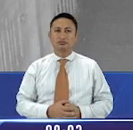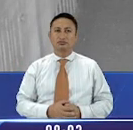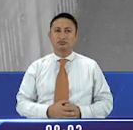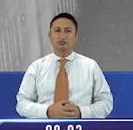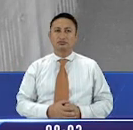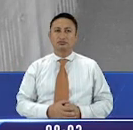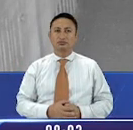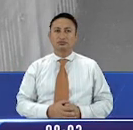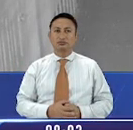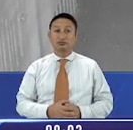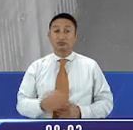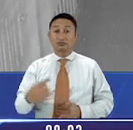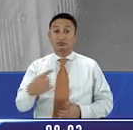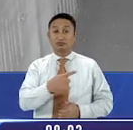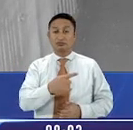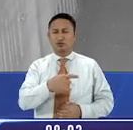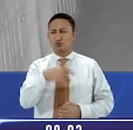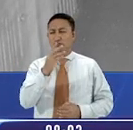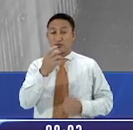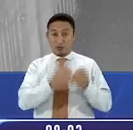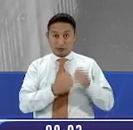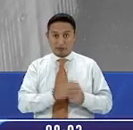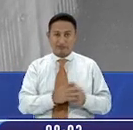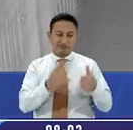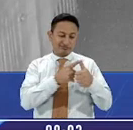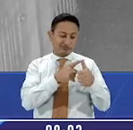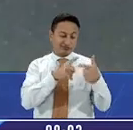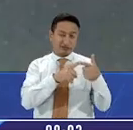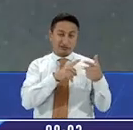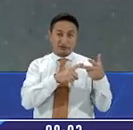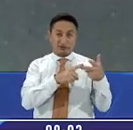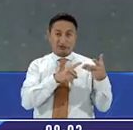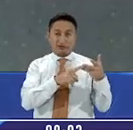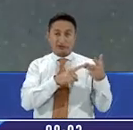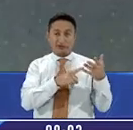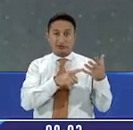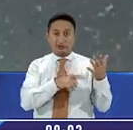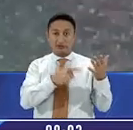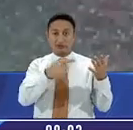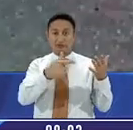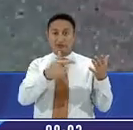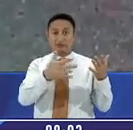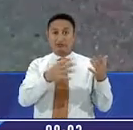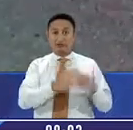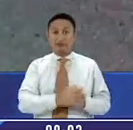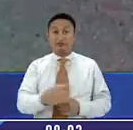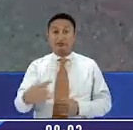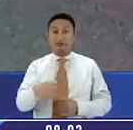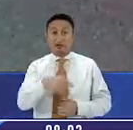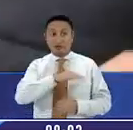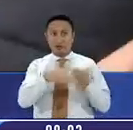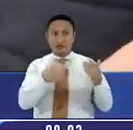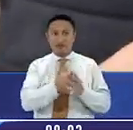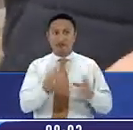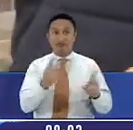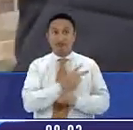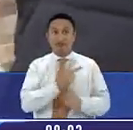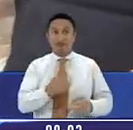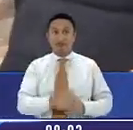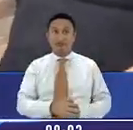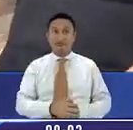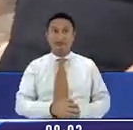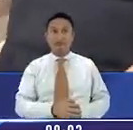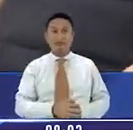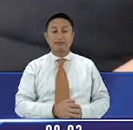Y así podemos seguir enumerando lo que sucede en este sector, donde la delincuencia se ha apoderado, explican.